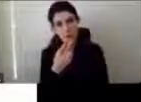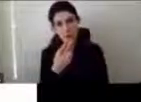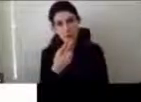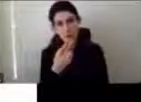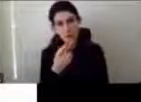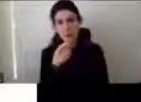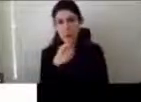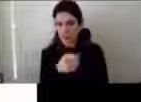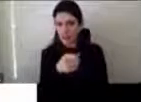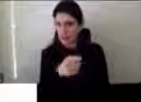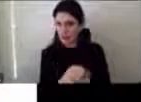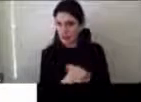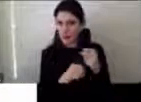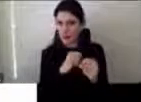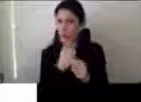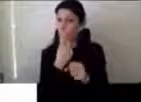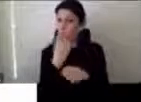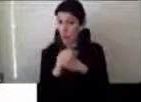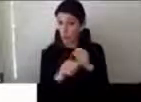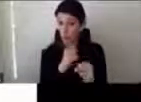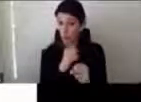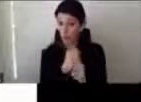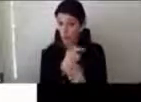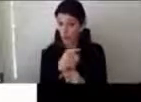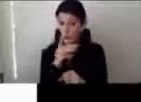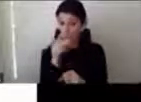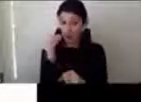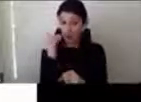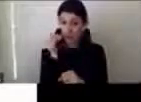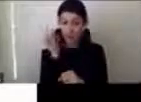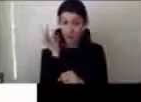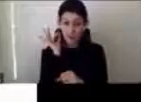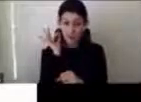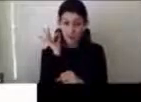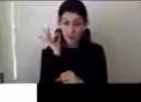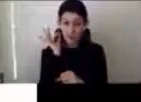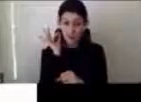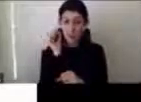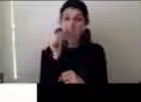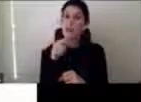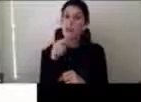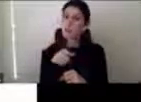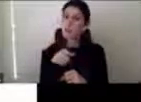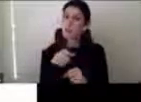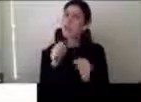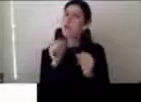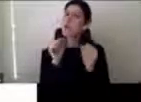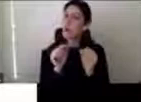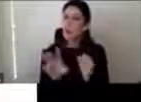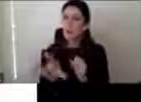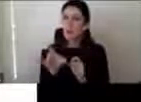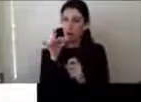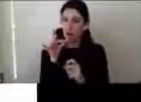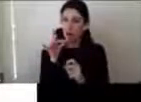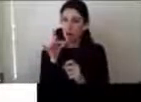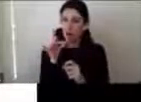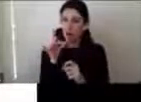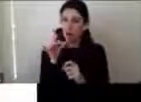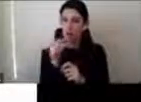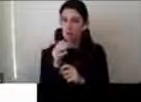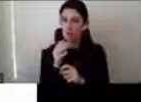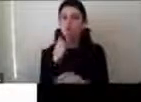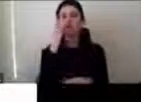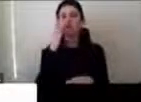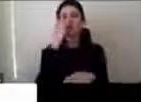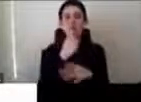esta edad, tiene 1 año esta niña, ella ya puede elegir, puede ir y